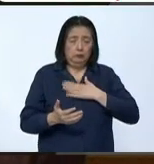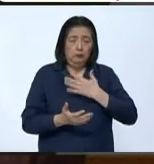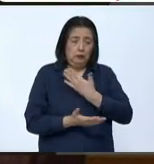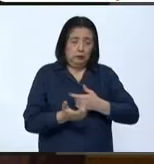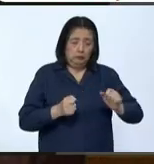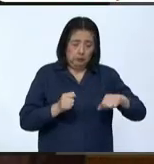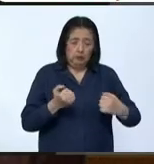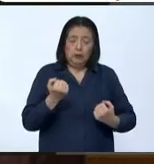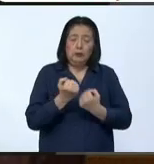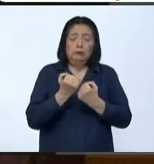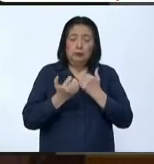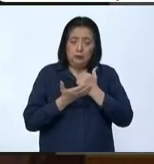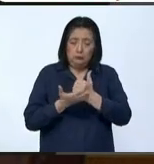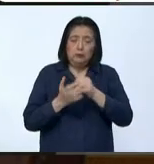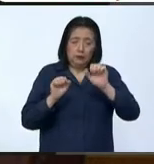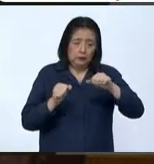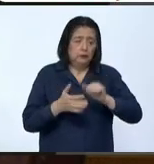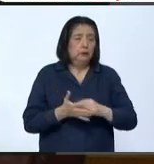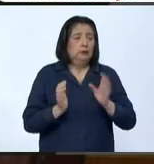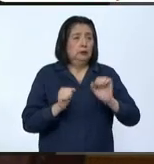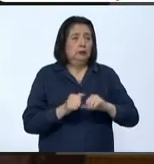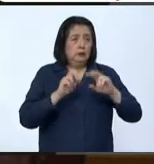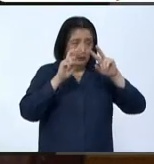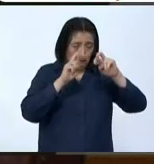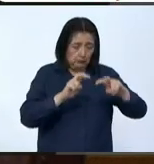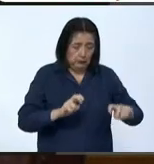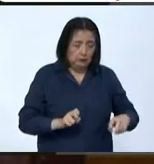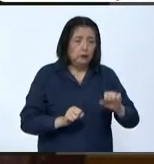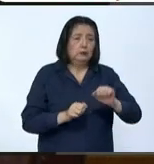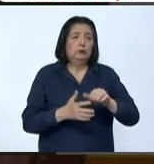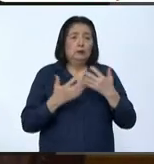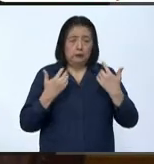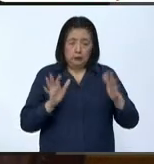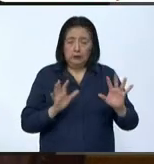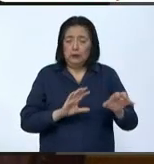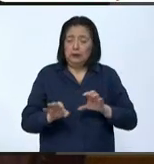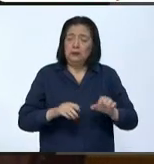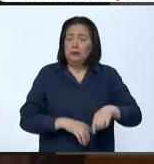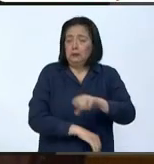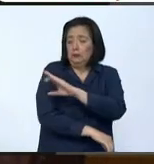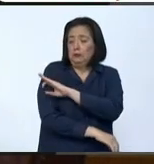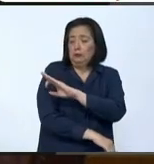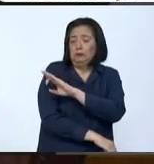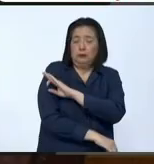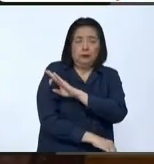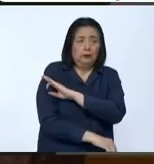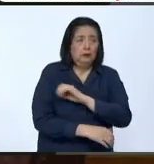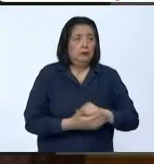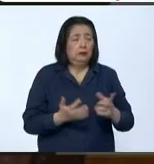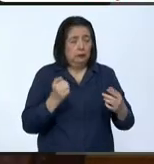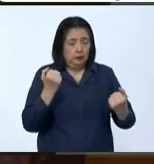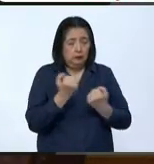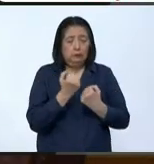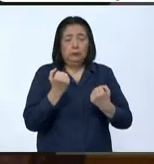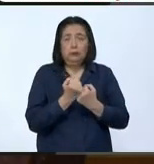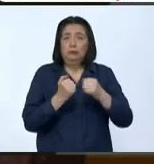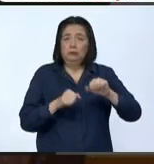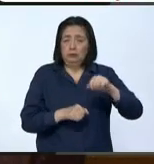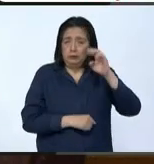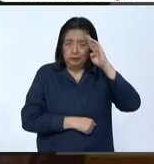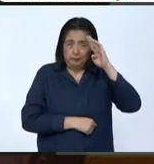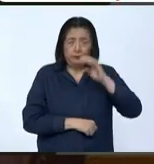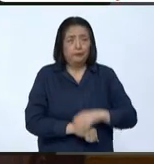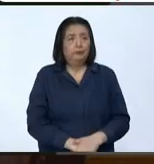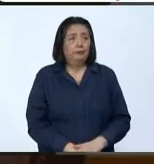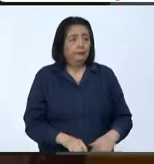colaborará ampliamente con las investigaciones que lleva adelante el Ministerio Público con el apoyo de la policía